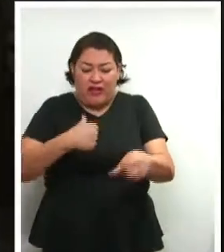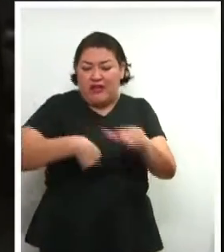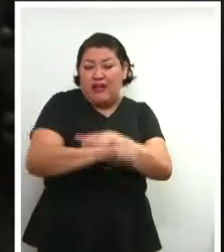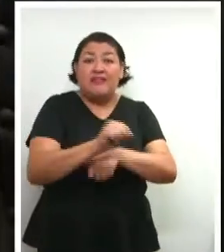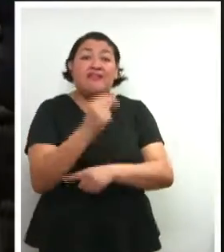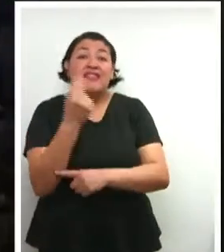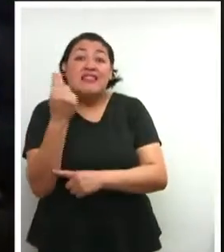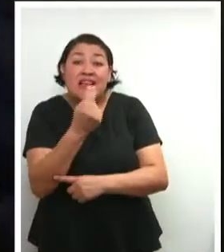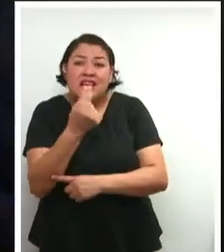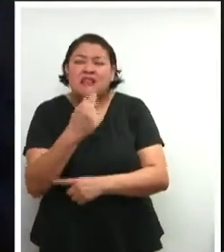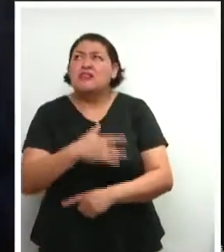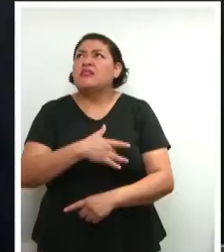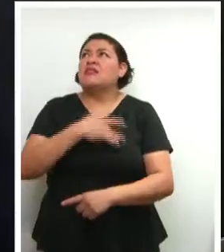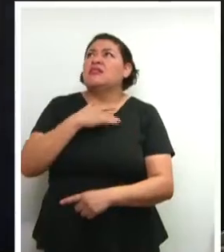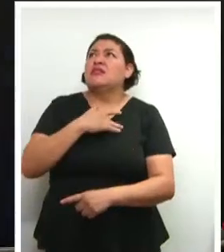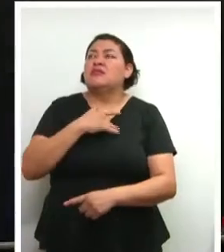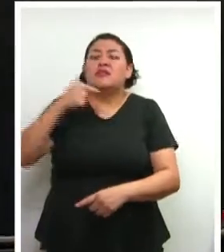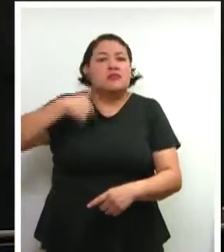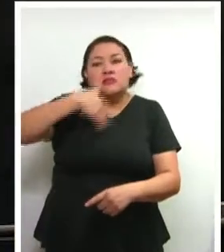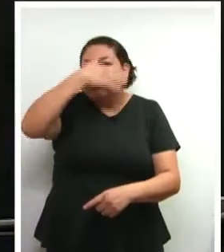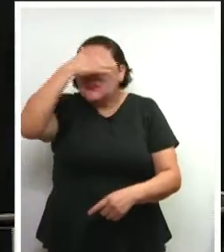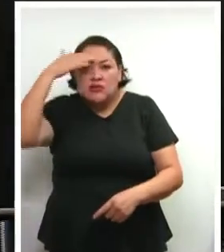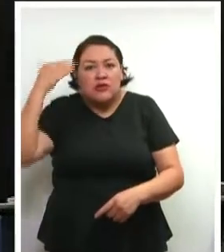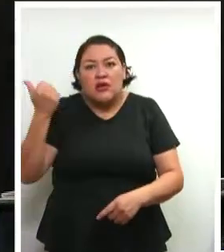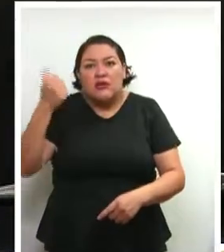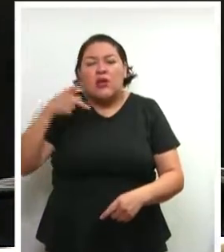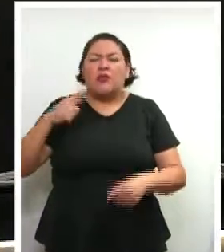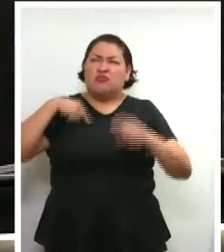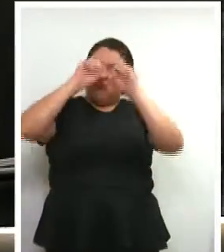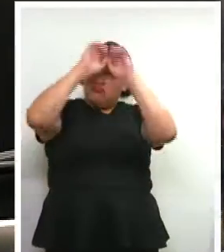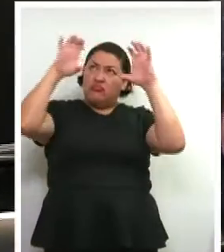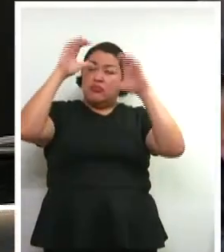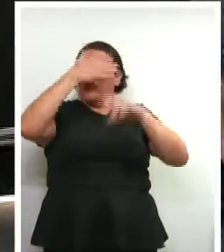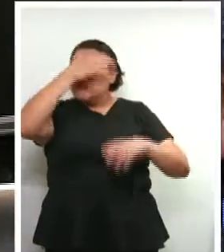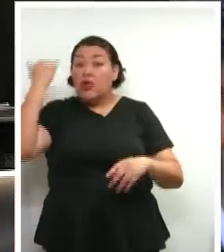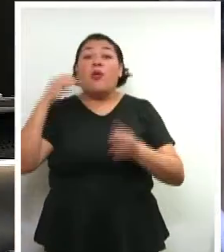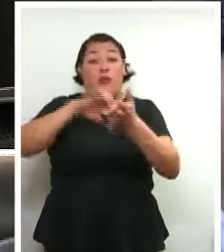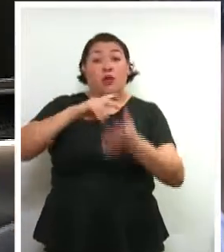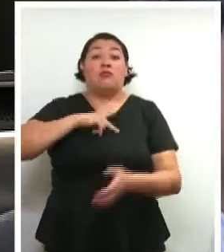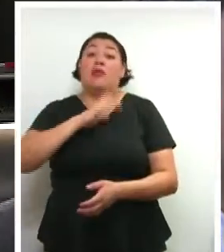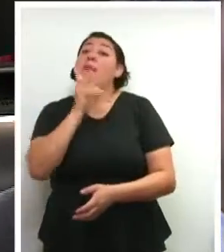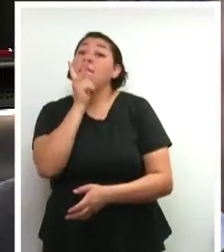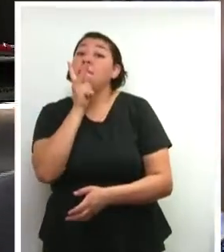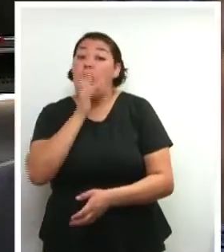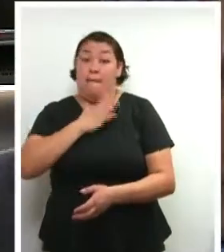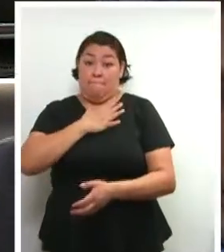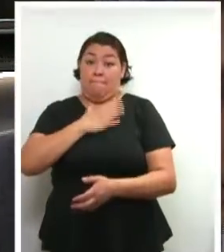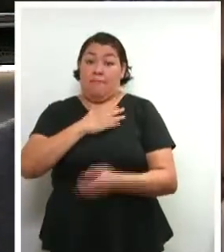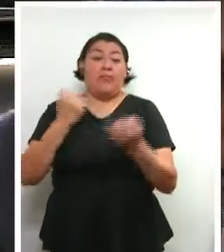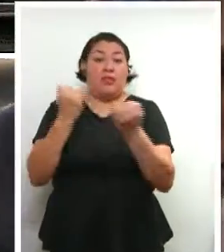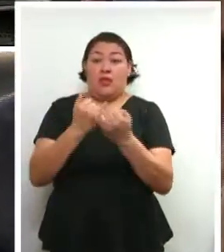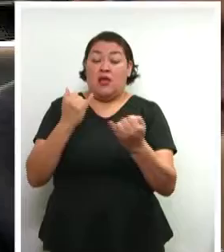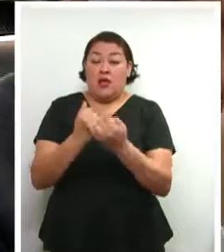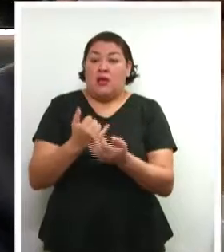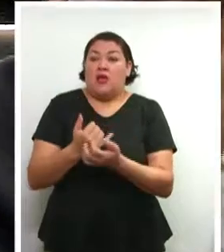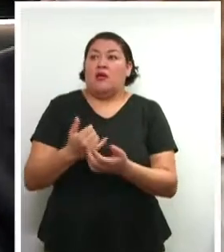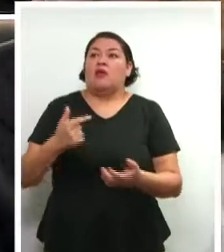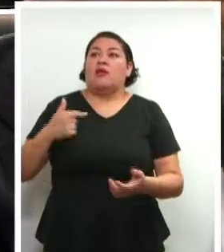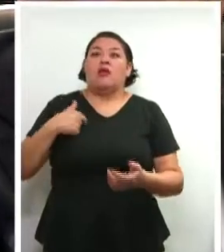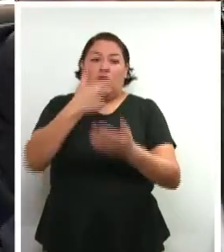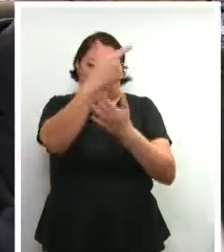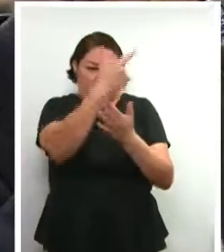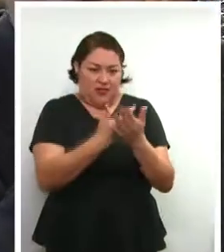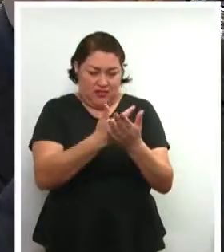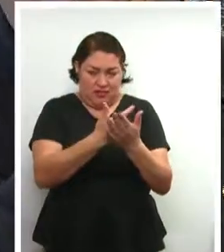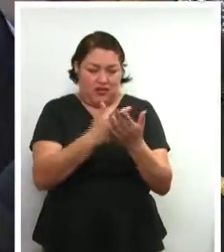lo hubiera pensado, pero mi papá, por ejemplo, estaba en la lista del Registro Nacional de Trasplantes en espera de un órgano